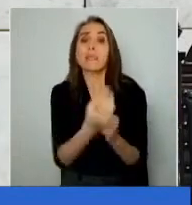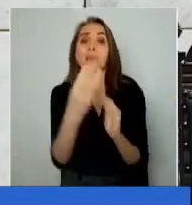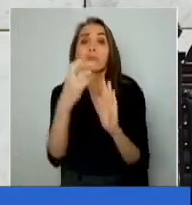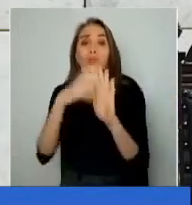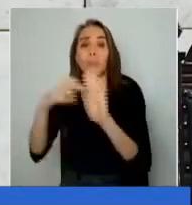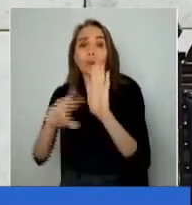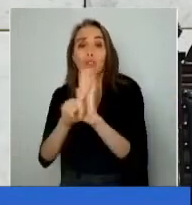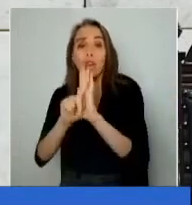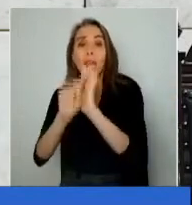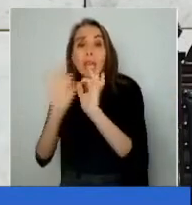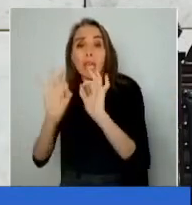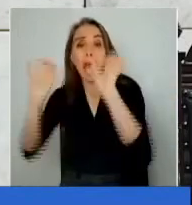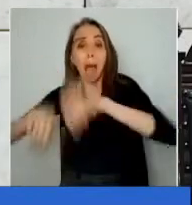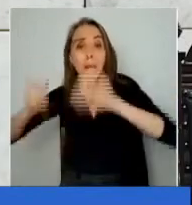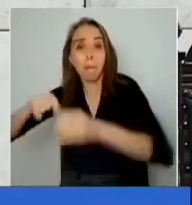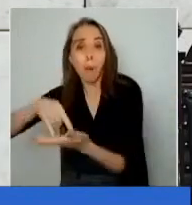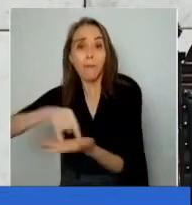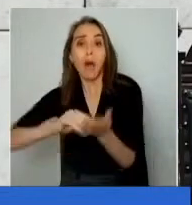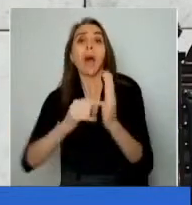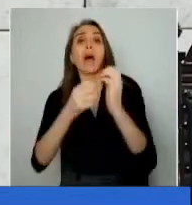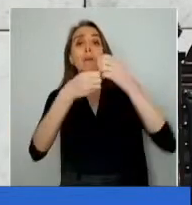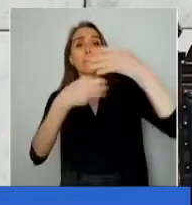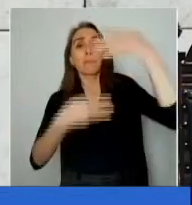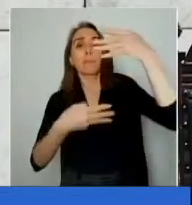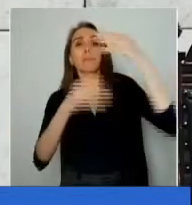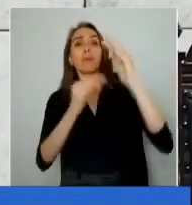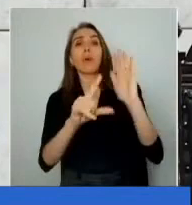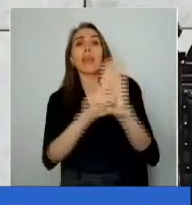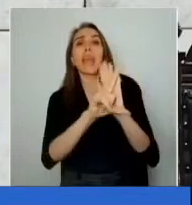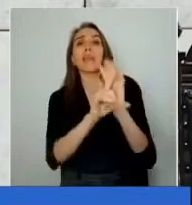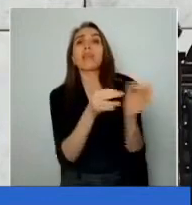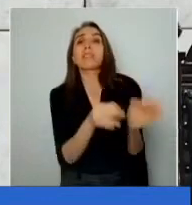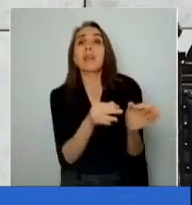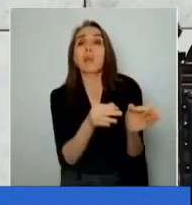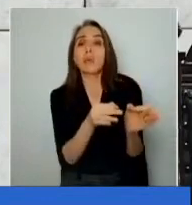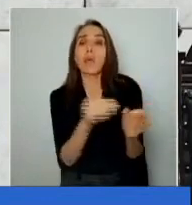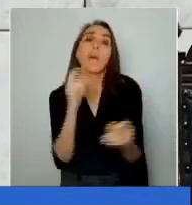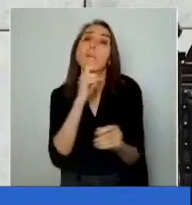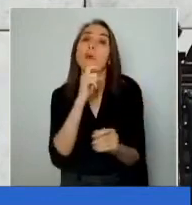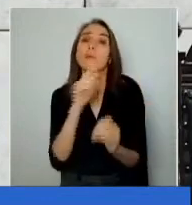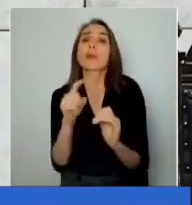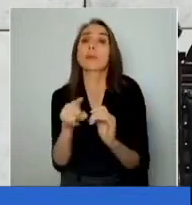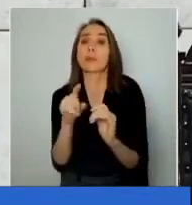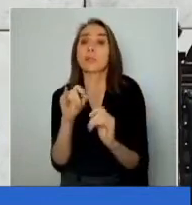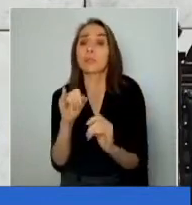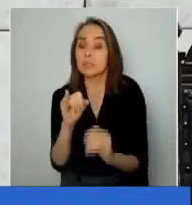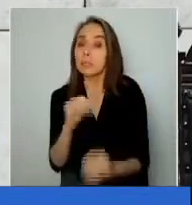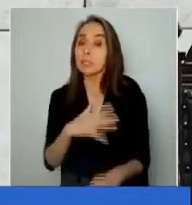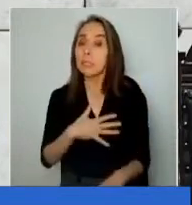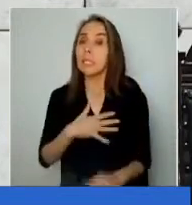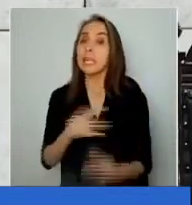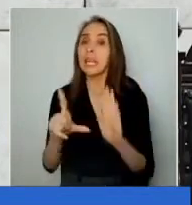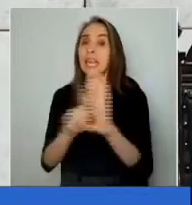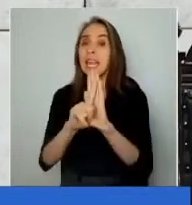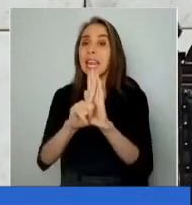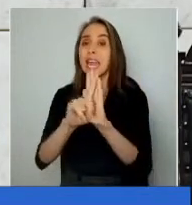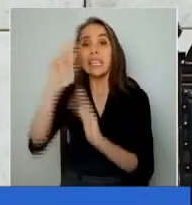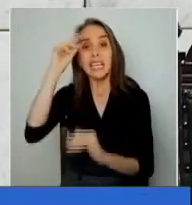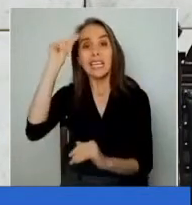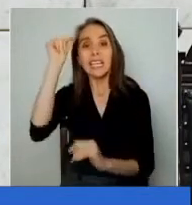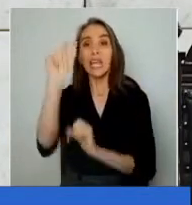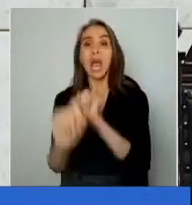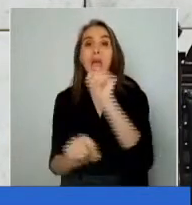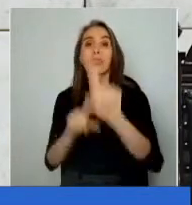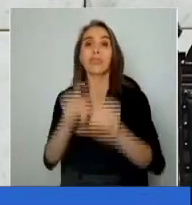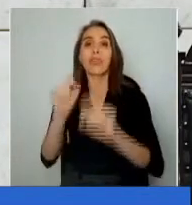agenda de seguridad como la ley que crea por ejemplo y esto sí que es sentido la ley que crea la defensoría de